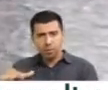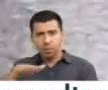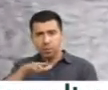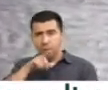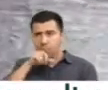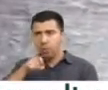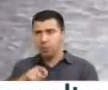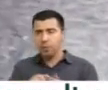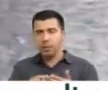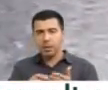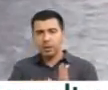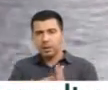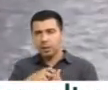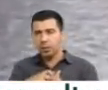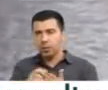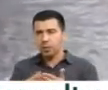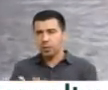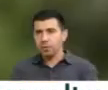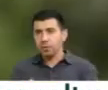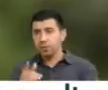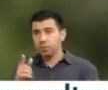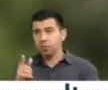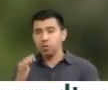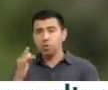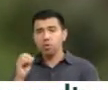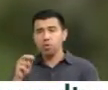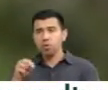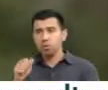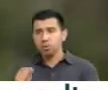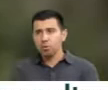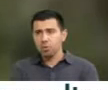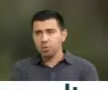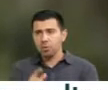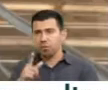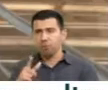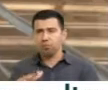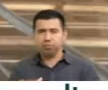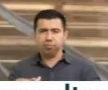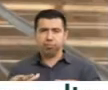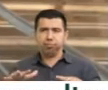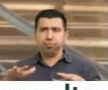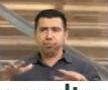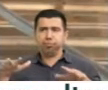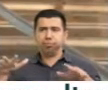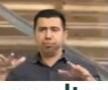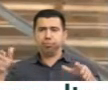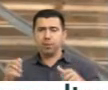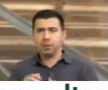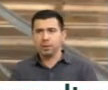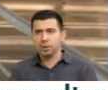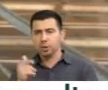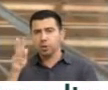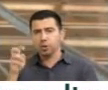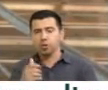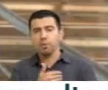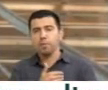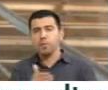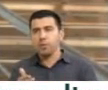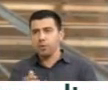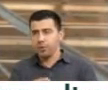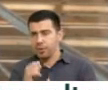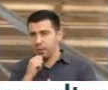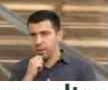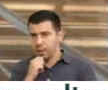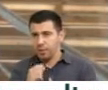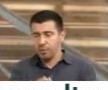hoy el embalse de tona está lleno con 18 millones de metros cúbicos de agua hemos llegado a una altura de 100 metros punto